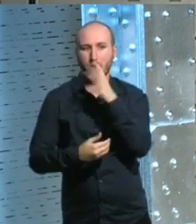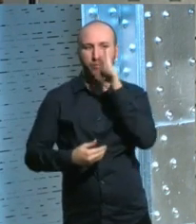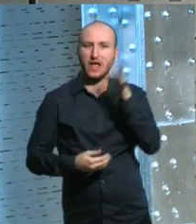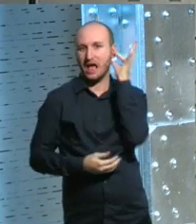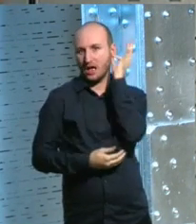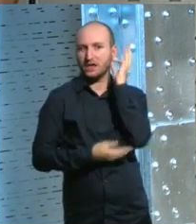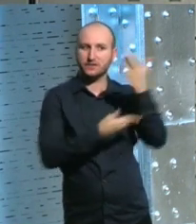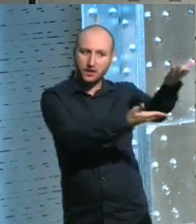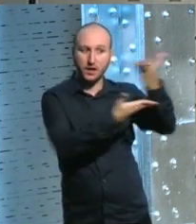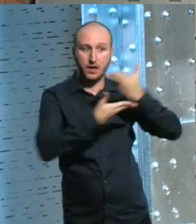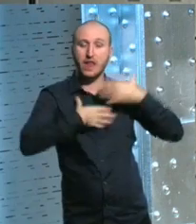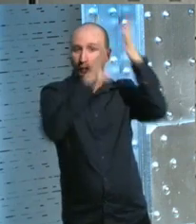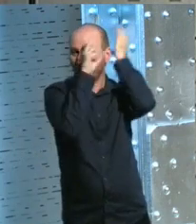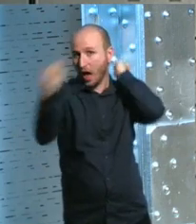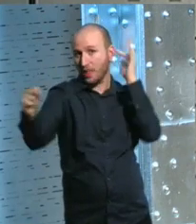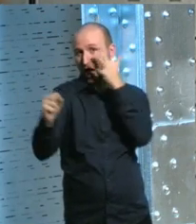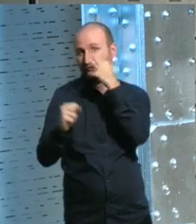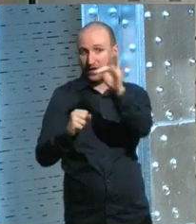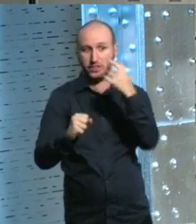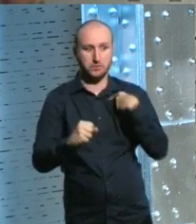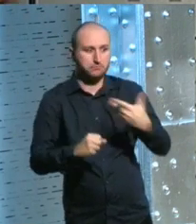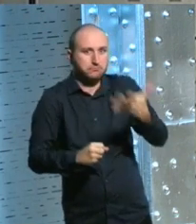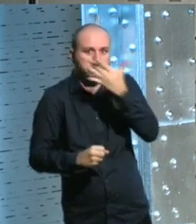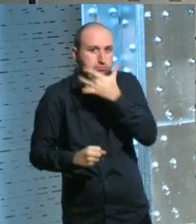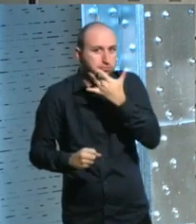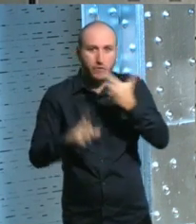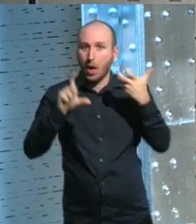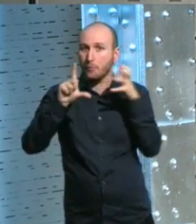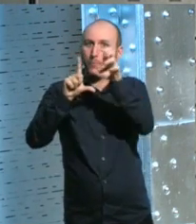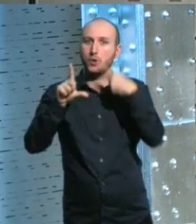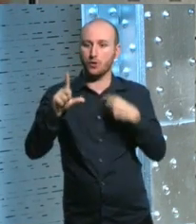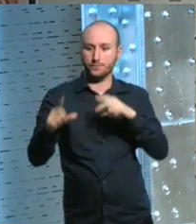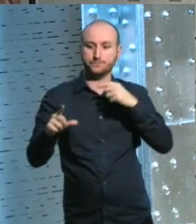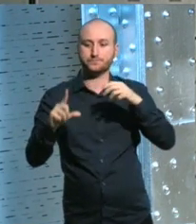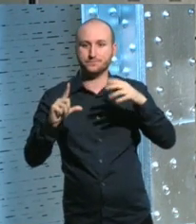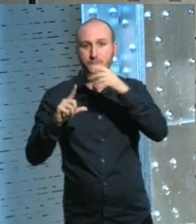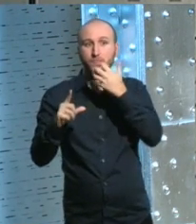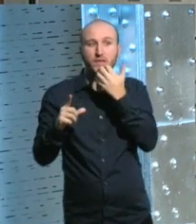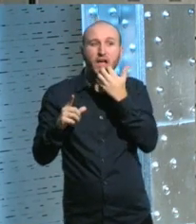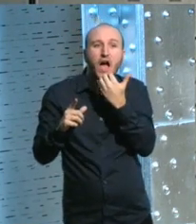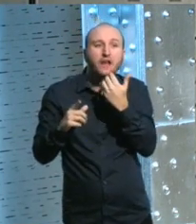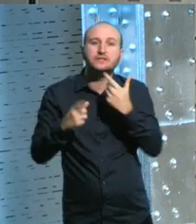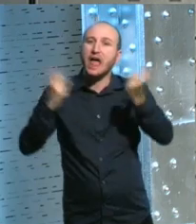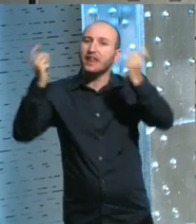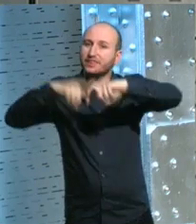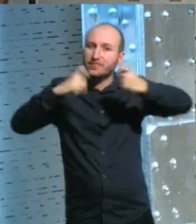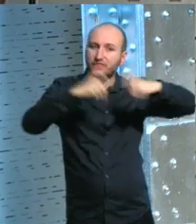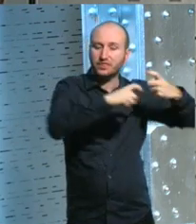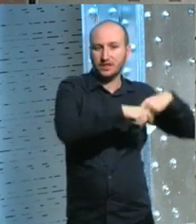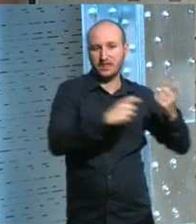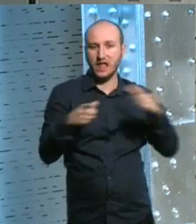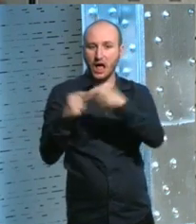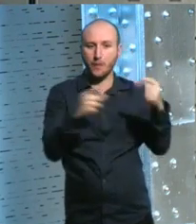ayudó, de la Embajada de Francia que no conocía, que leyó mi blog y me escribió, me ayudó a concertar citas en